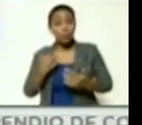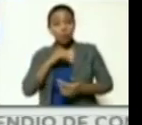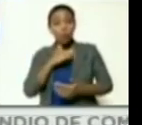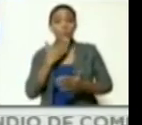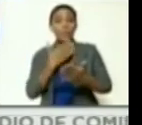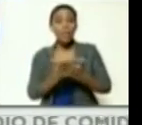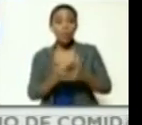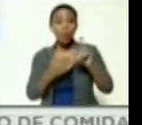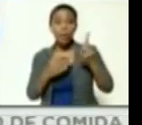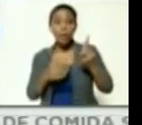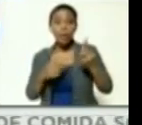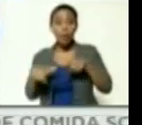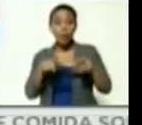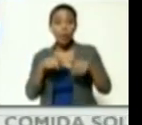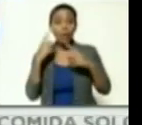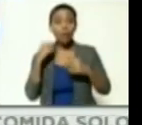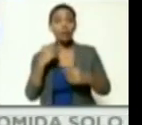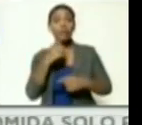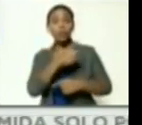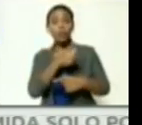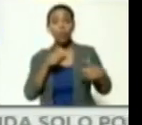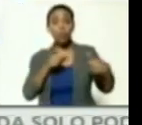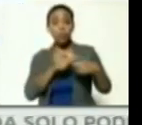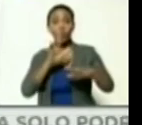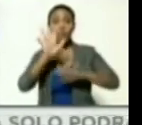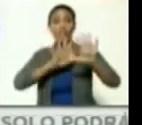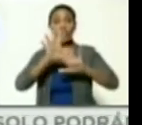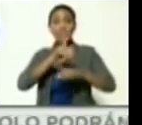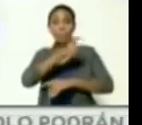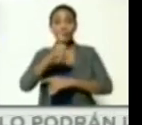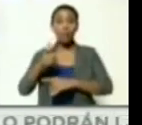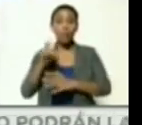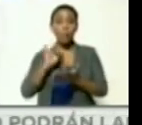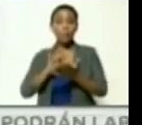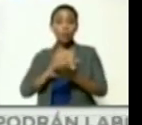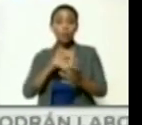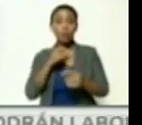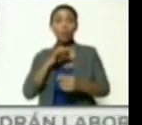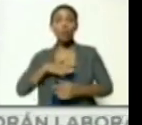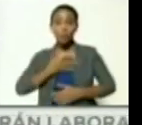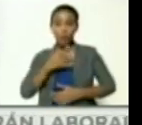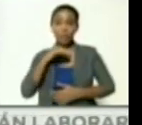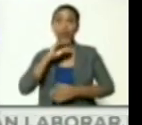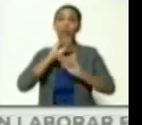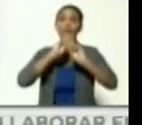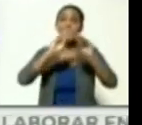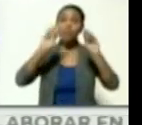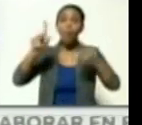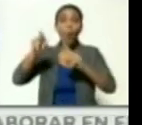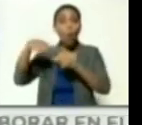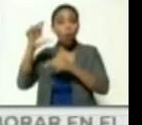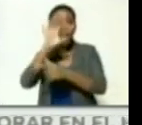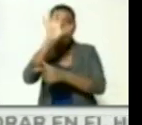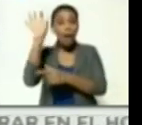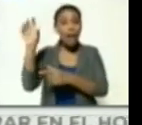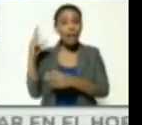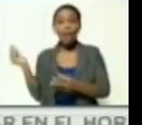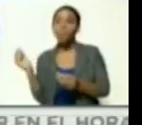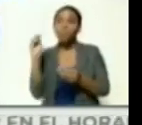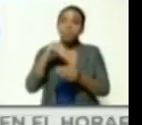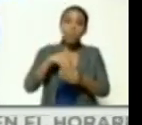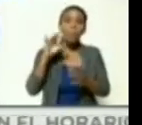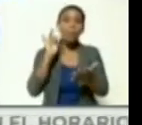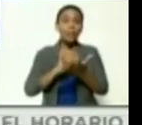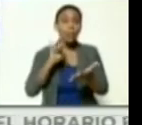ese espacio, que se van a reunir los 15 miembros permanentes y pueden llamar además a otros países concernidos a